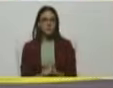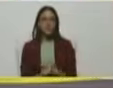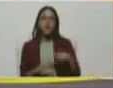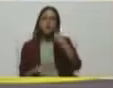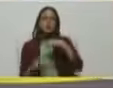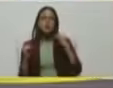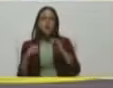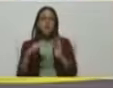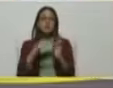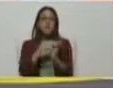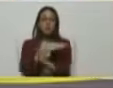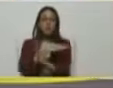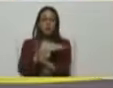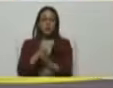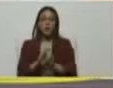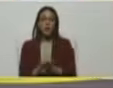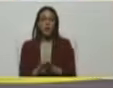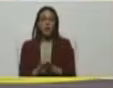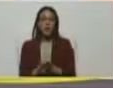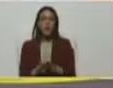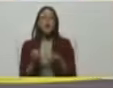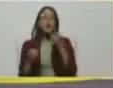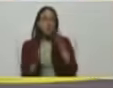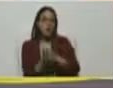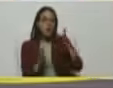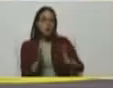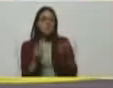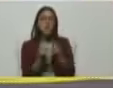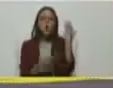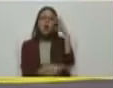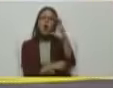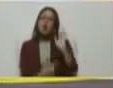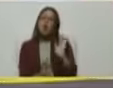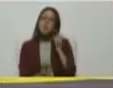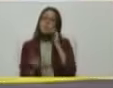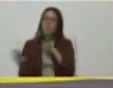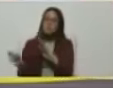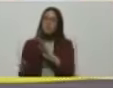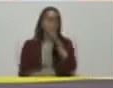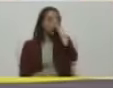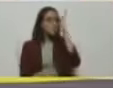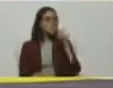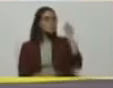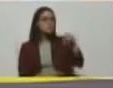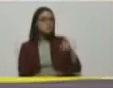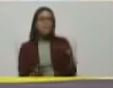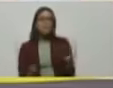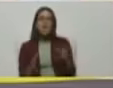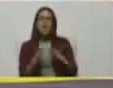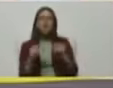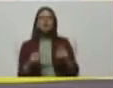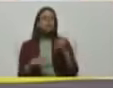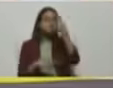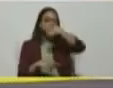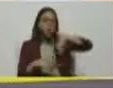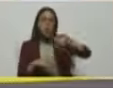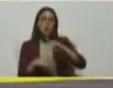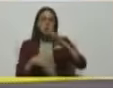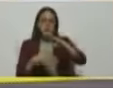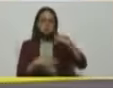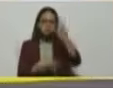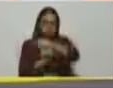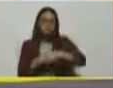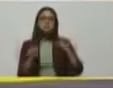frontera y buena vecindad con Colombia, Brasil y con el resto del Caribe.